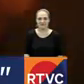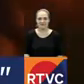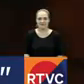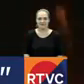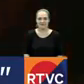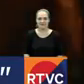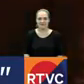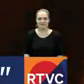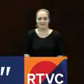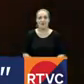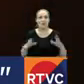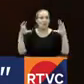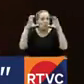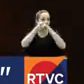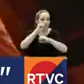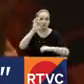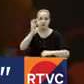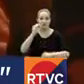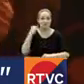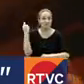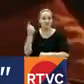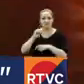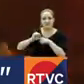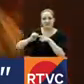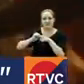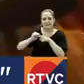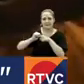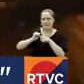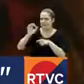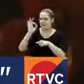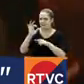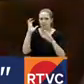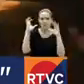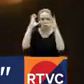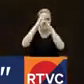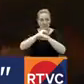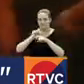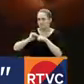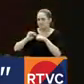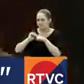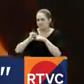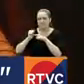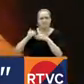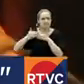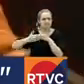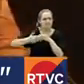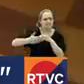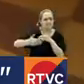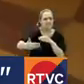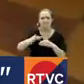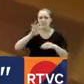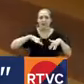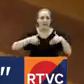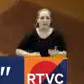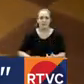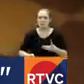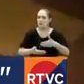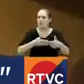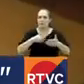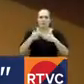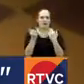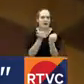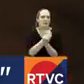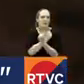Son noches donde estos jóvenes entregan todo. Son noches que para ellos no terminan nunca. Ni siquiera el cansancio puede apagar el amor